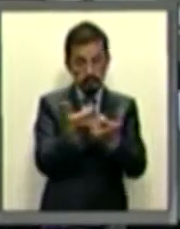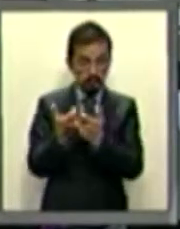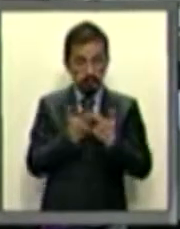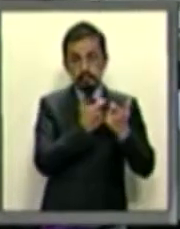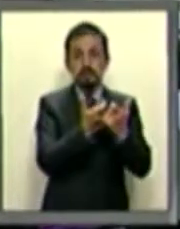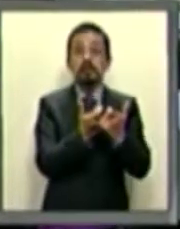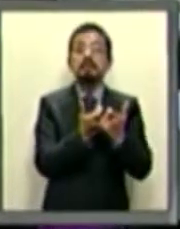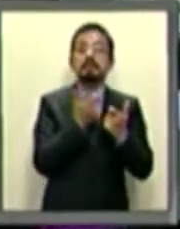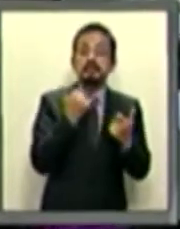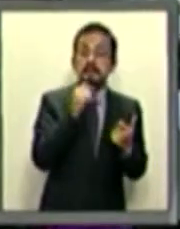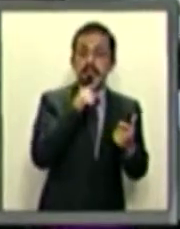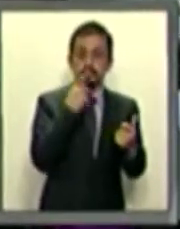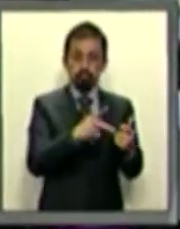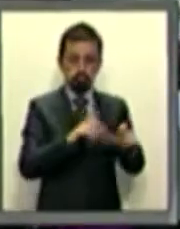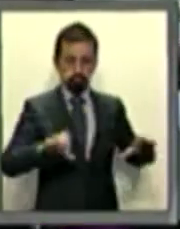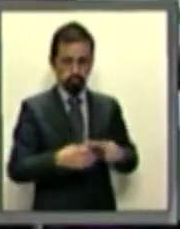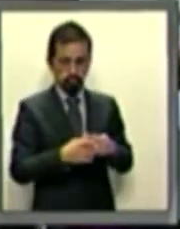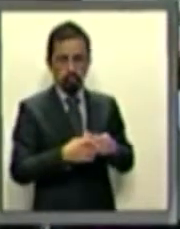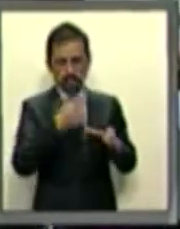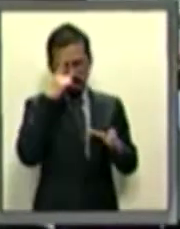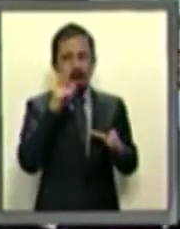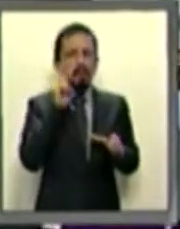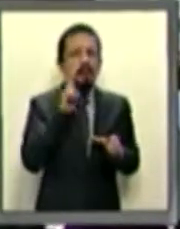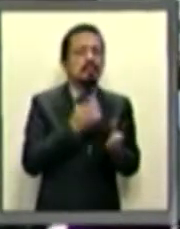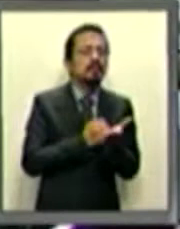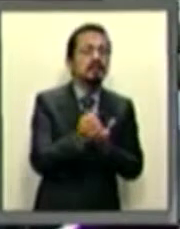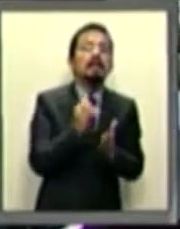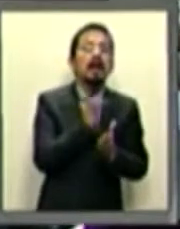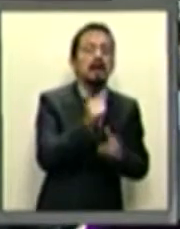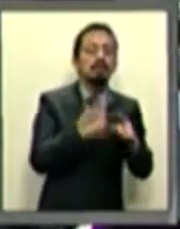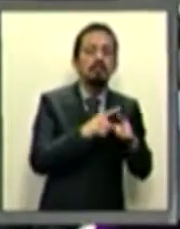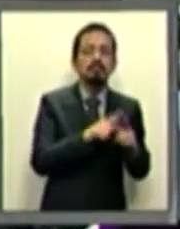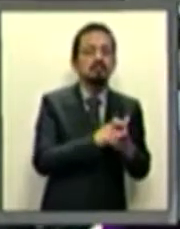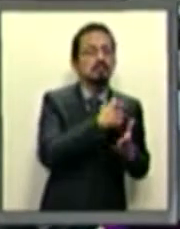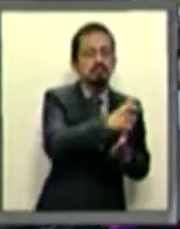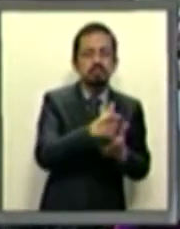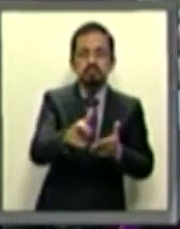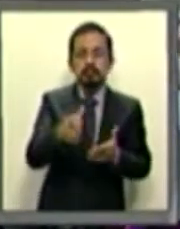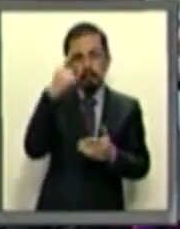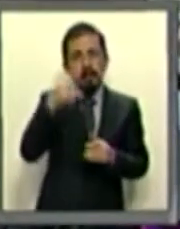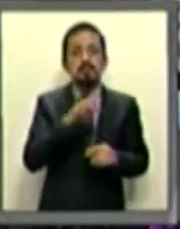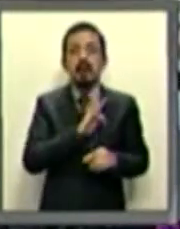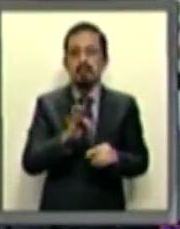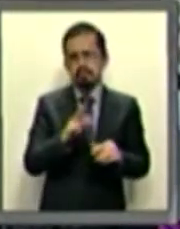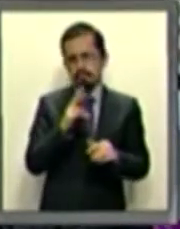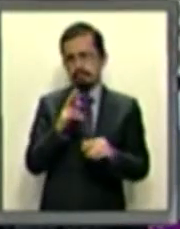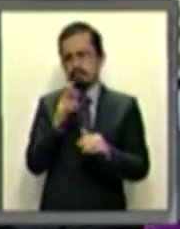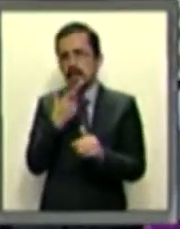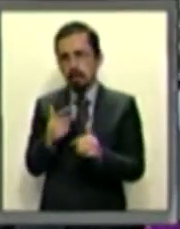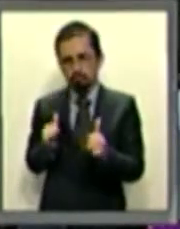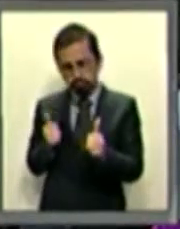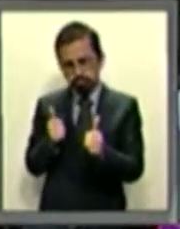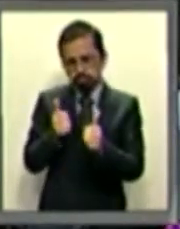mecanismo colegiado para determinar la distribución de recursos a fin de disminuir el rezago en las